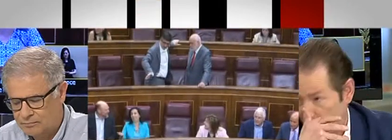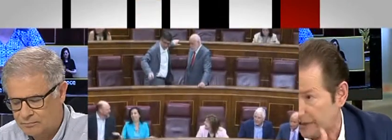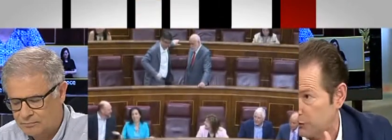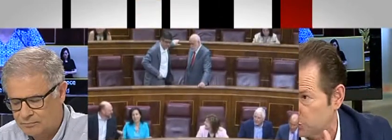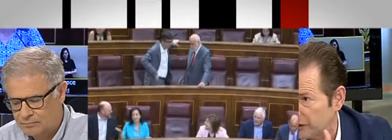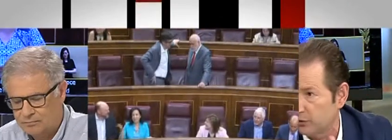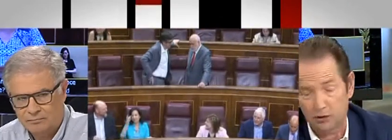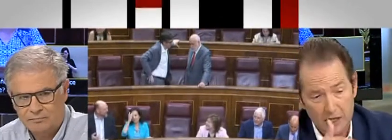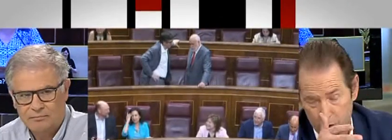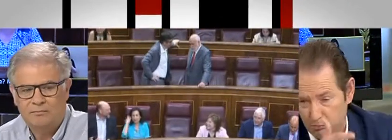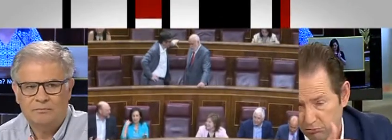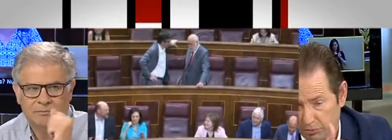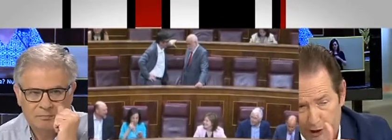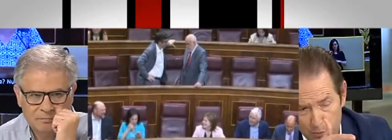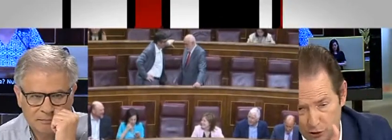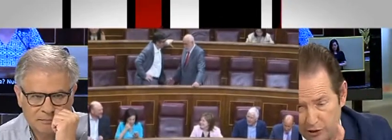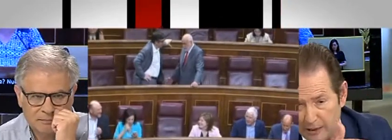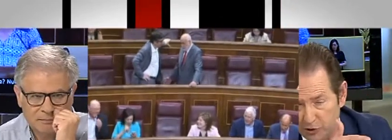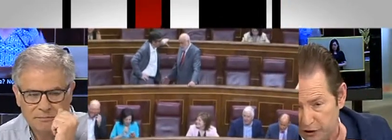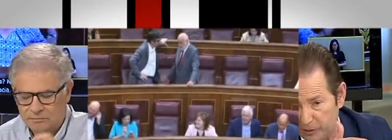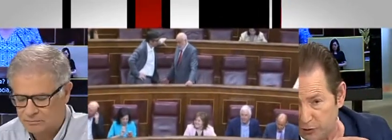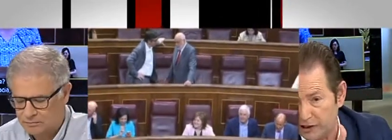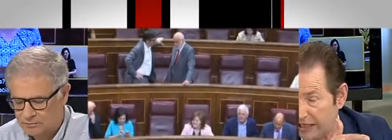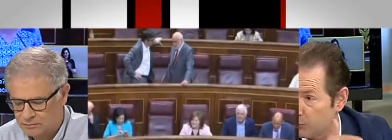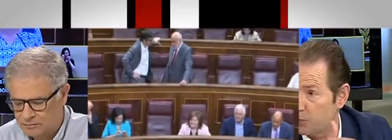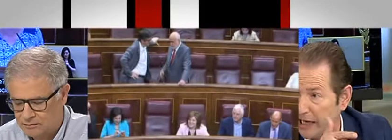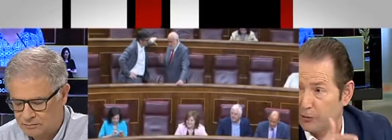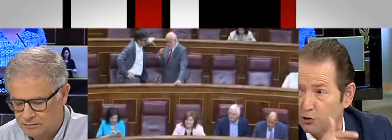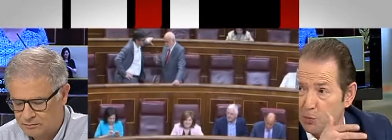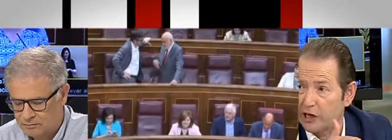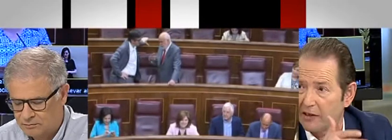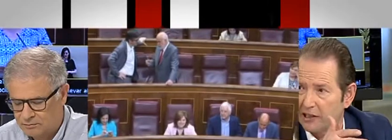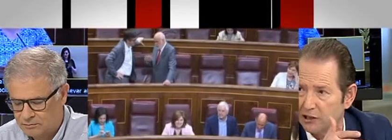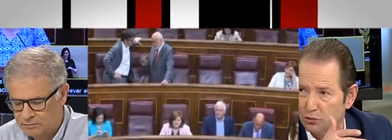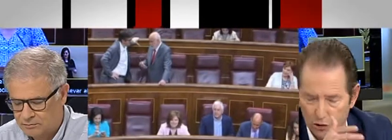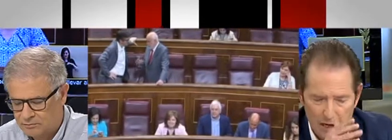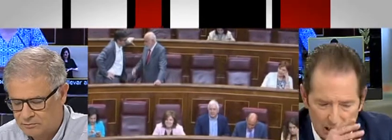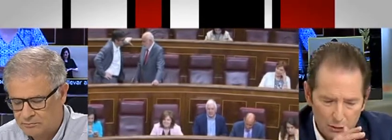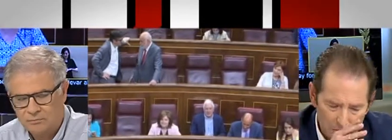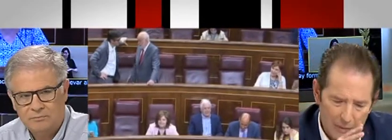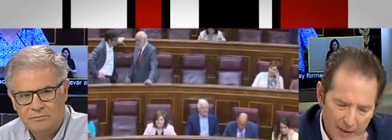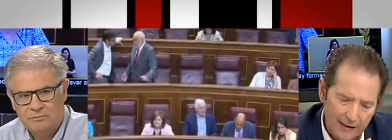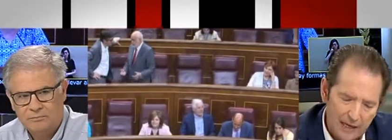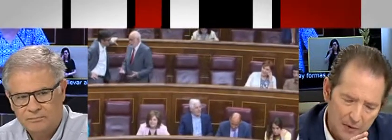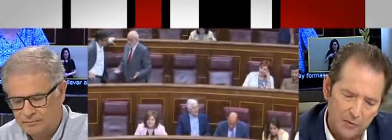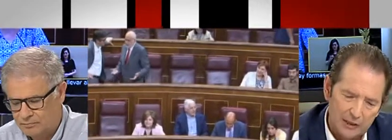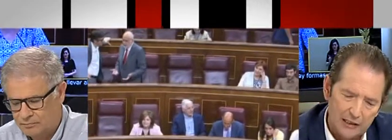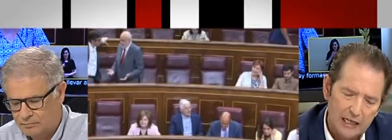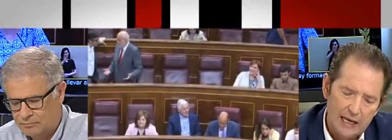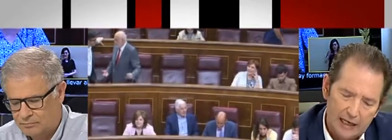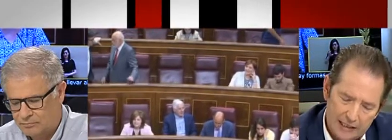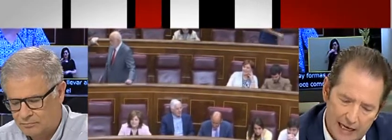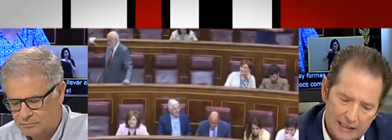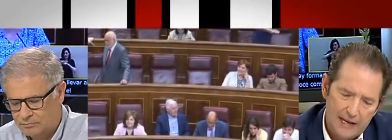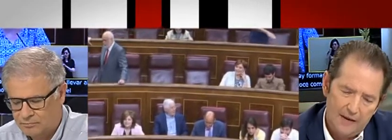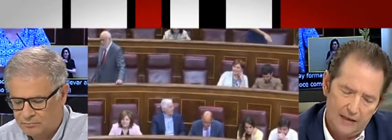pero que afectan a otros partidos yo creo por eso que la posición del periodista será muy complicada porque ellos no podrán hacer este discurso en cuanto la primera idea que merece importante